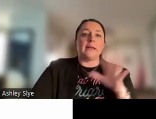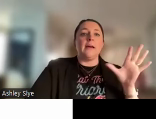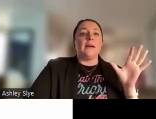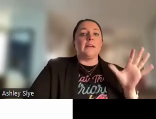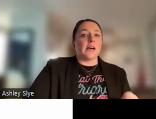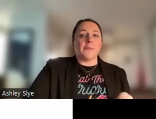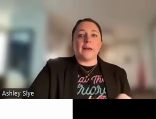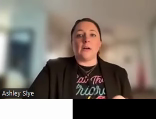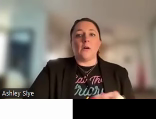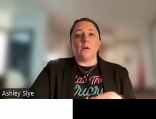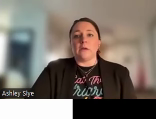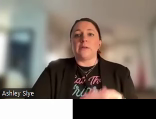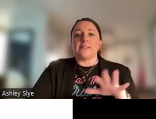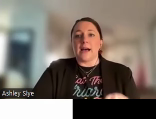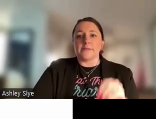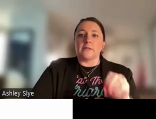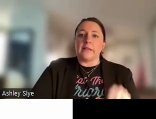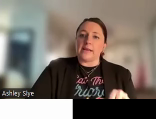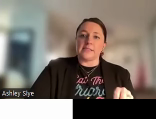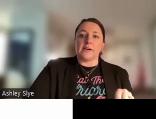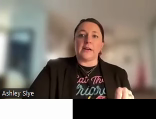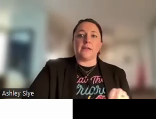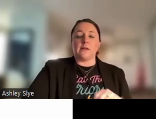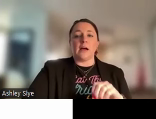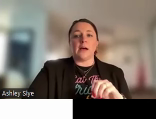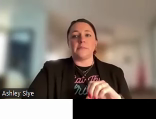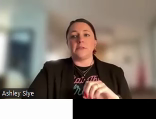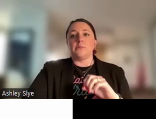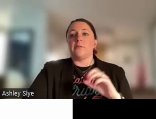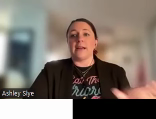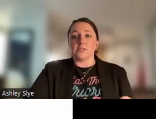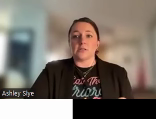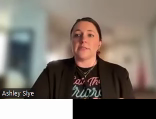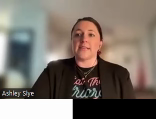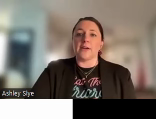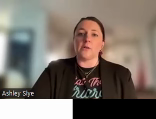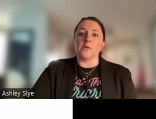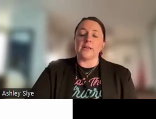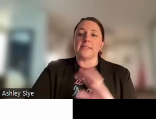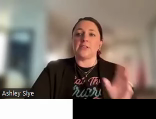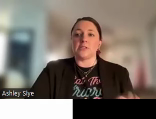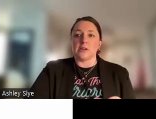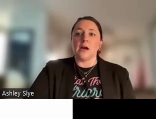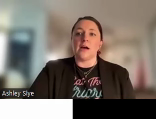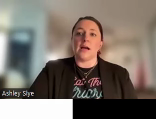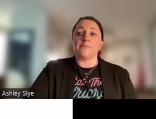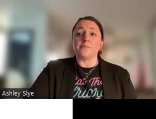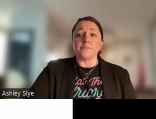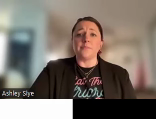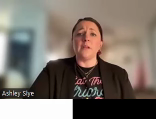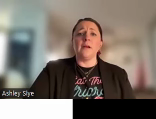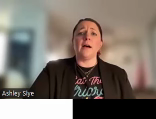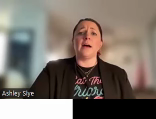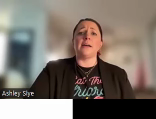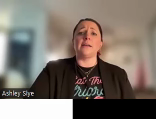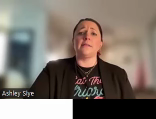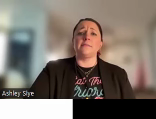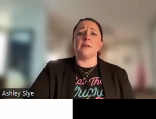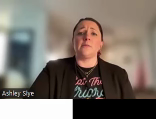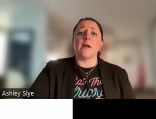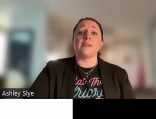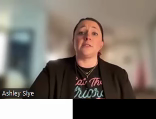También se tiene que documentar la información médica y solamente eh, documentar cuando es